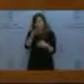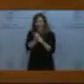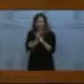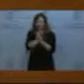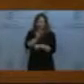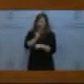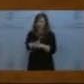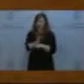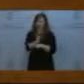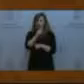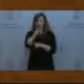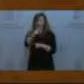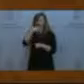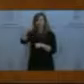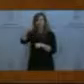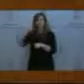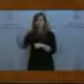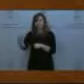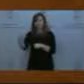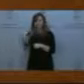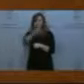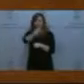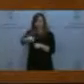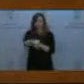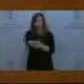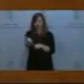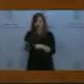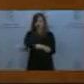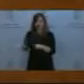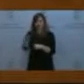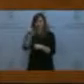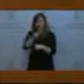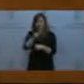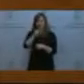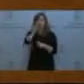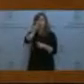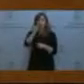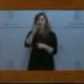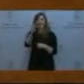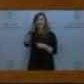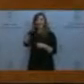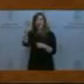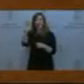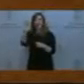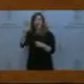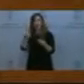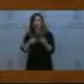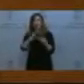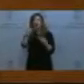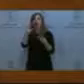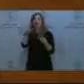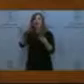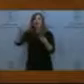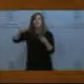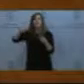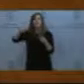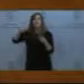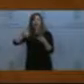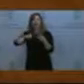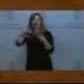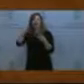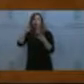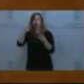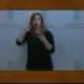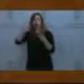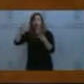por el gran desconocimiento por parte de muchos. Patricia, José Manuel, Jorge, Margarita,